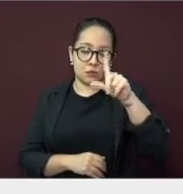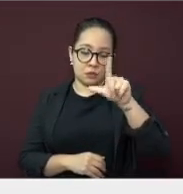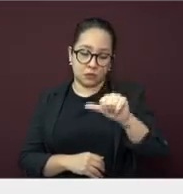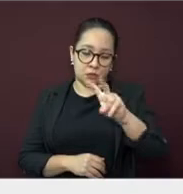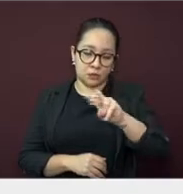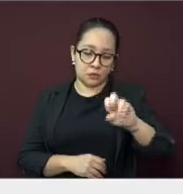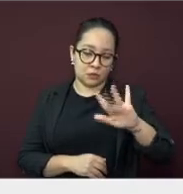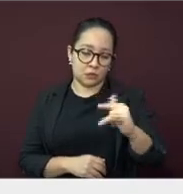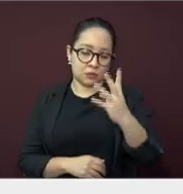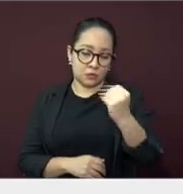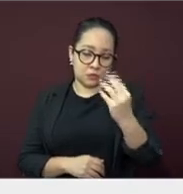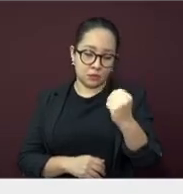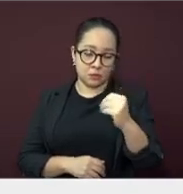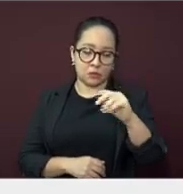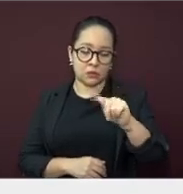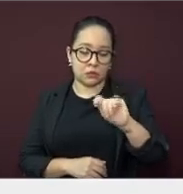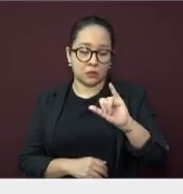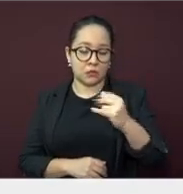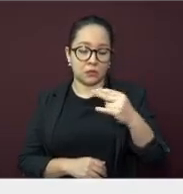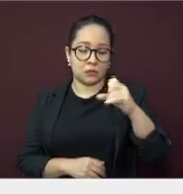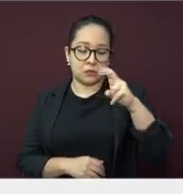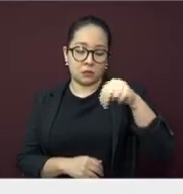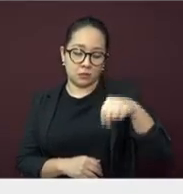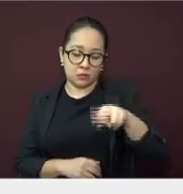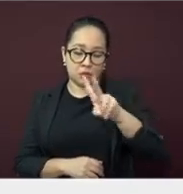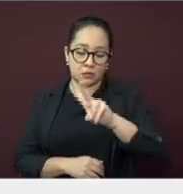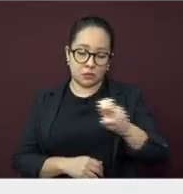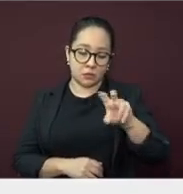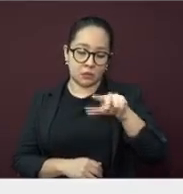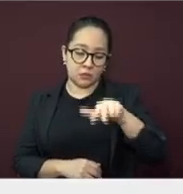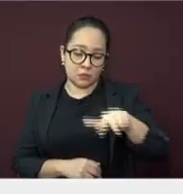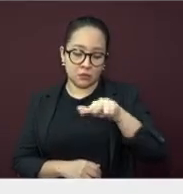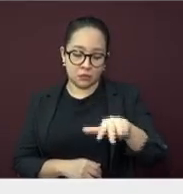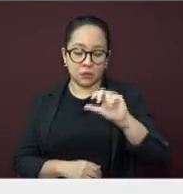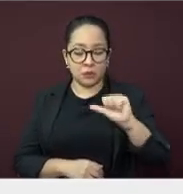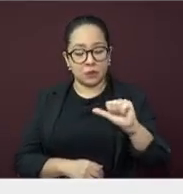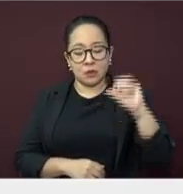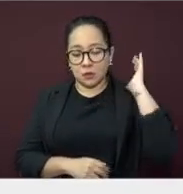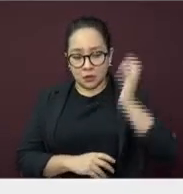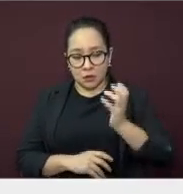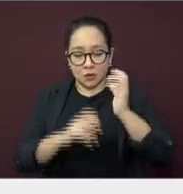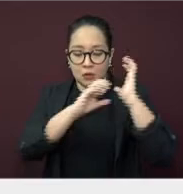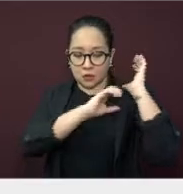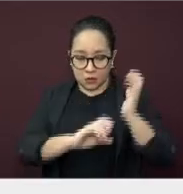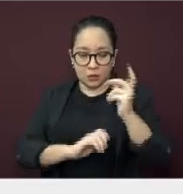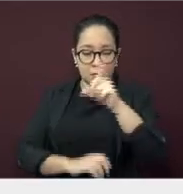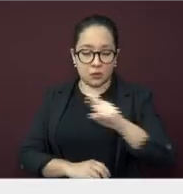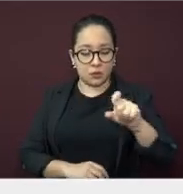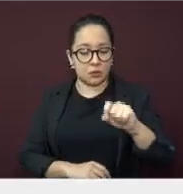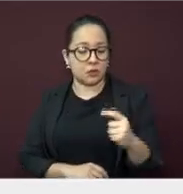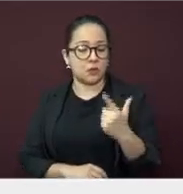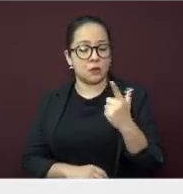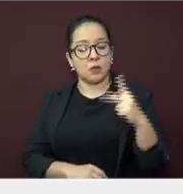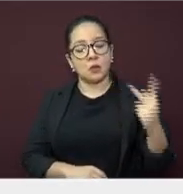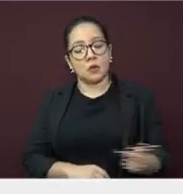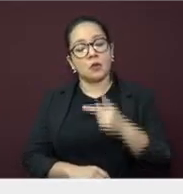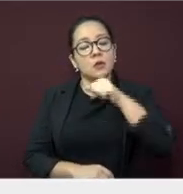tihuatlán con 218 álamo temapache 127 puebloviejo